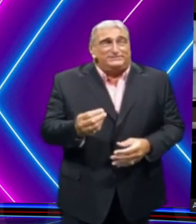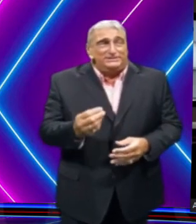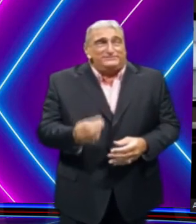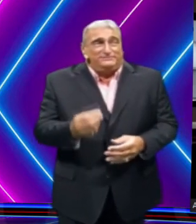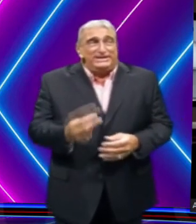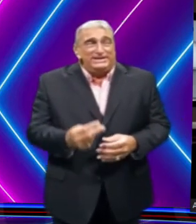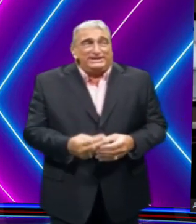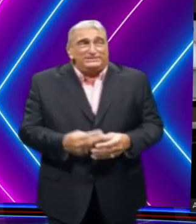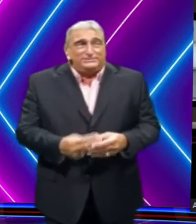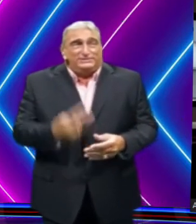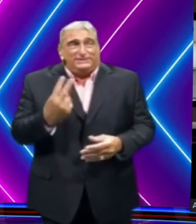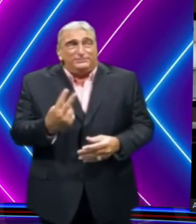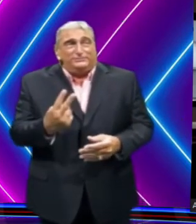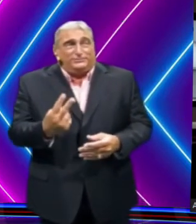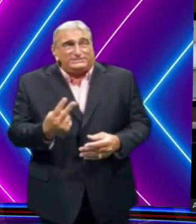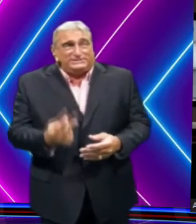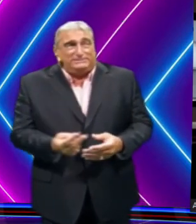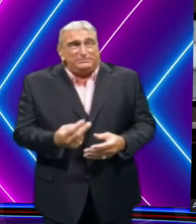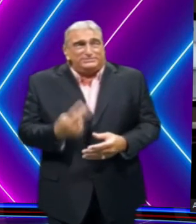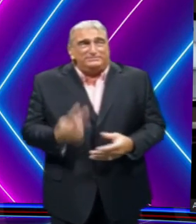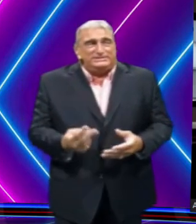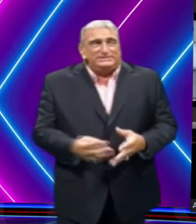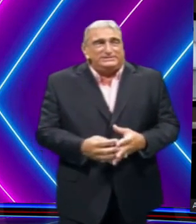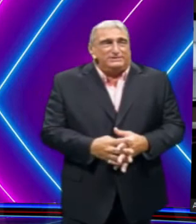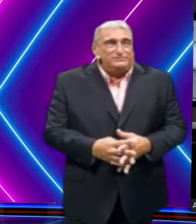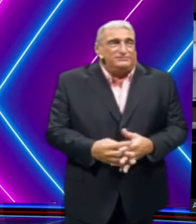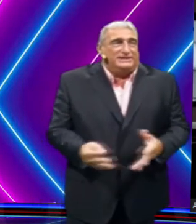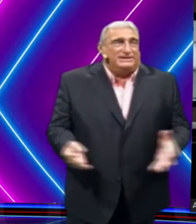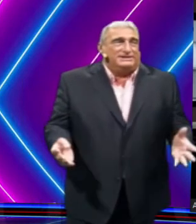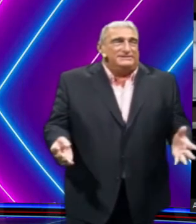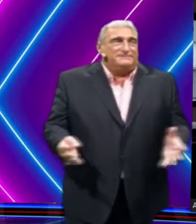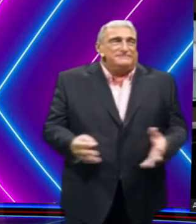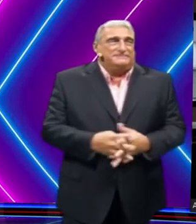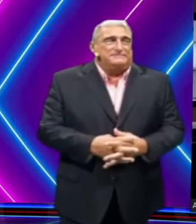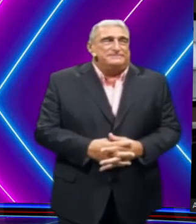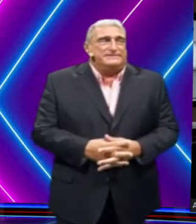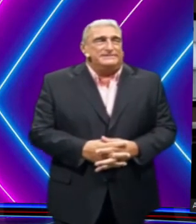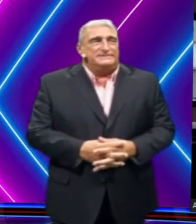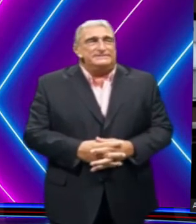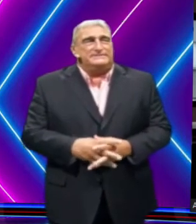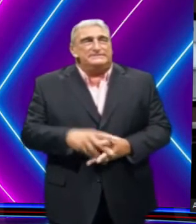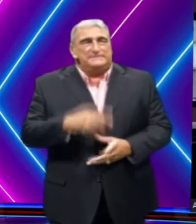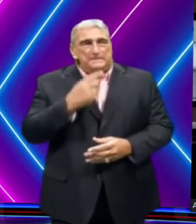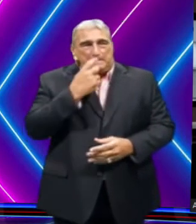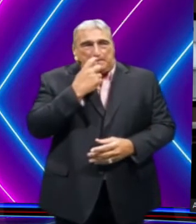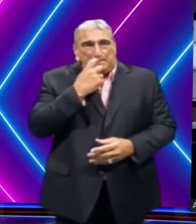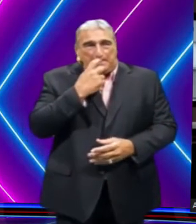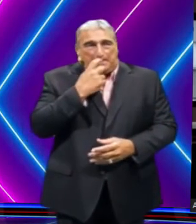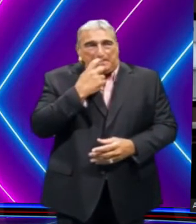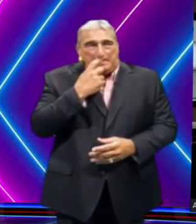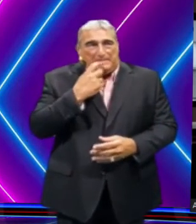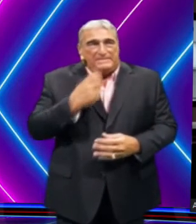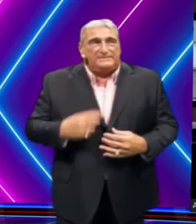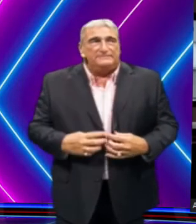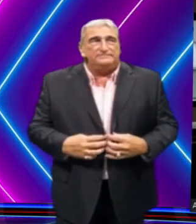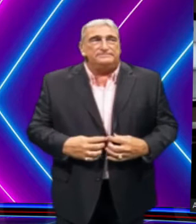25 vacunas que son de dos dosis, sí, pero son 25 Yo vacunas. lo que pasa es que yo no entiendo, porque yo hace 10 años que me vacuno